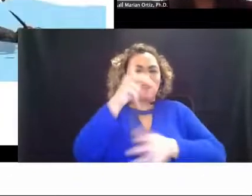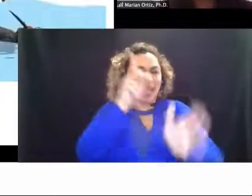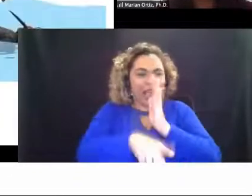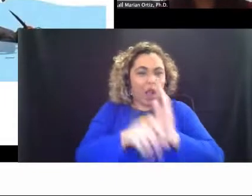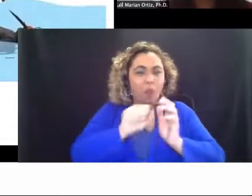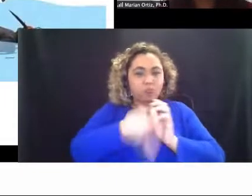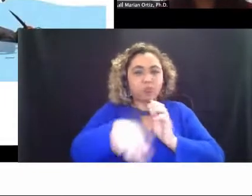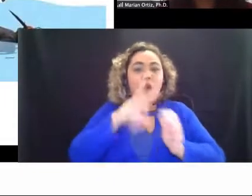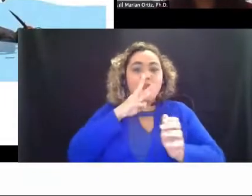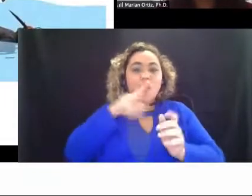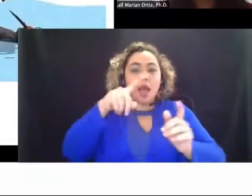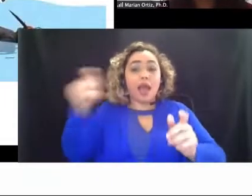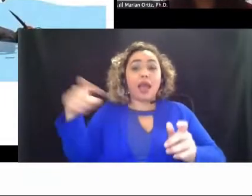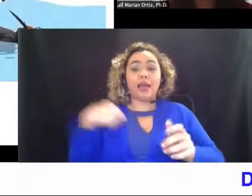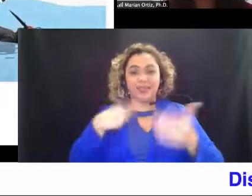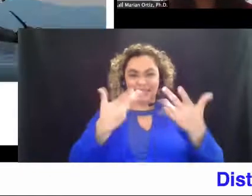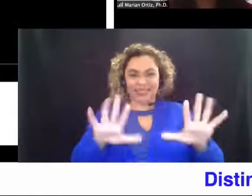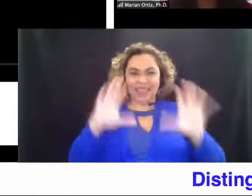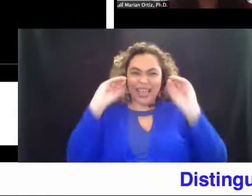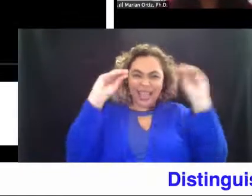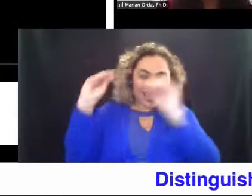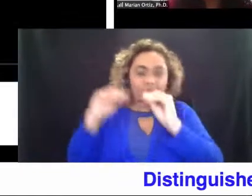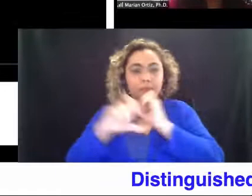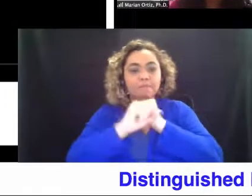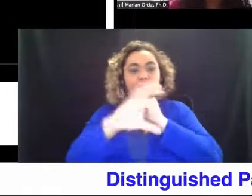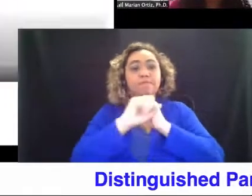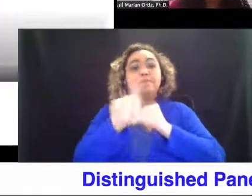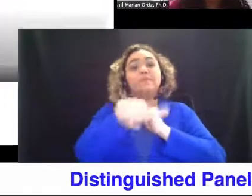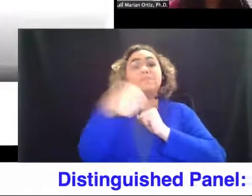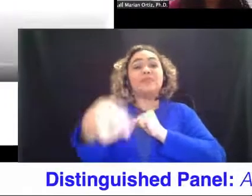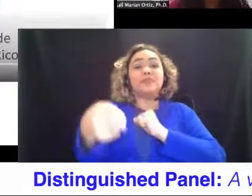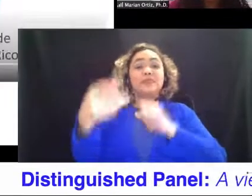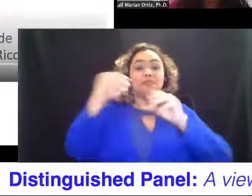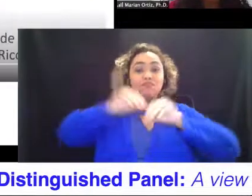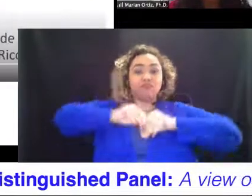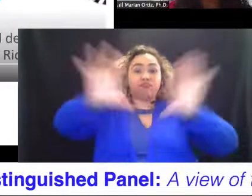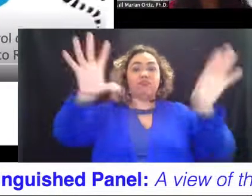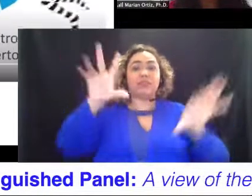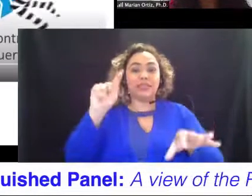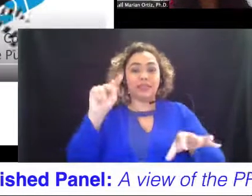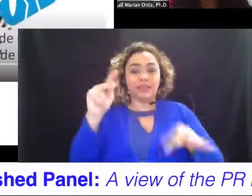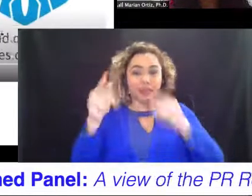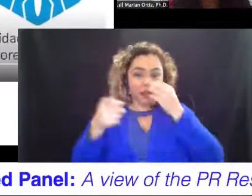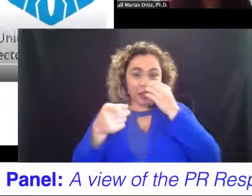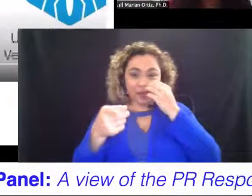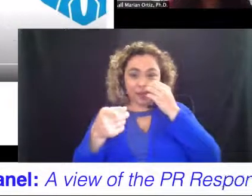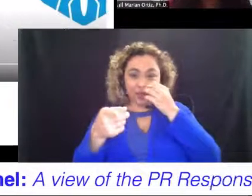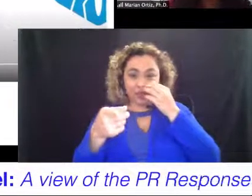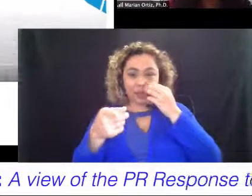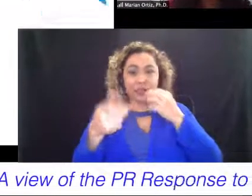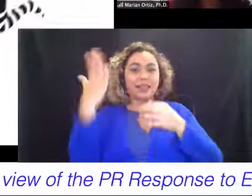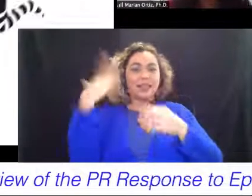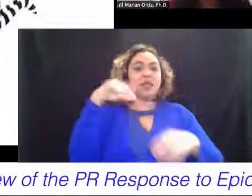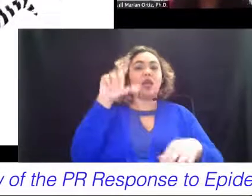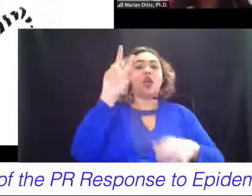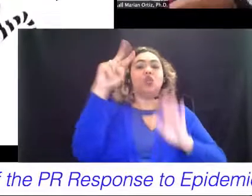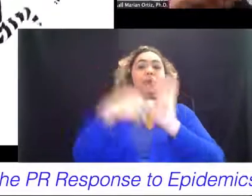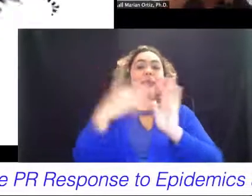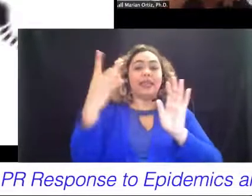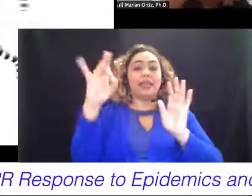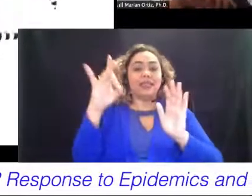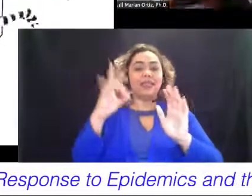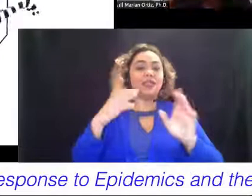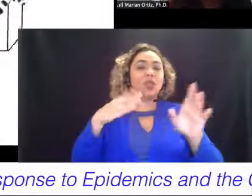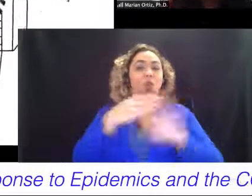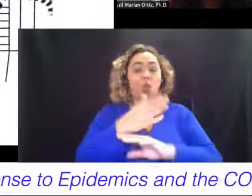una campaña que lanzamos a los medios en el 2018, y luego,